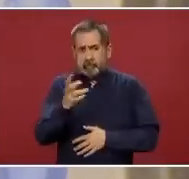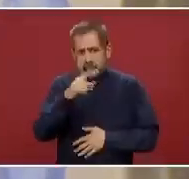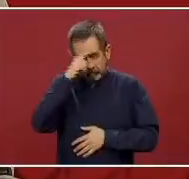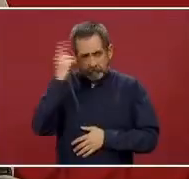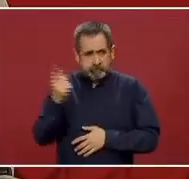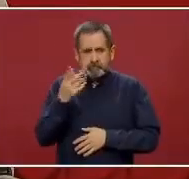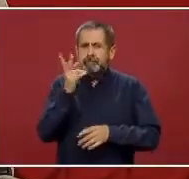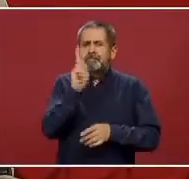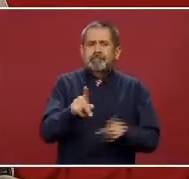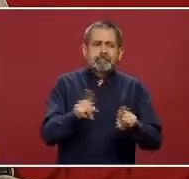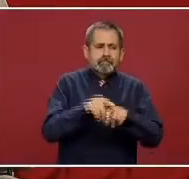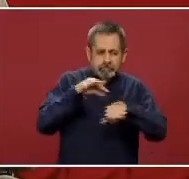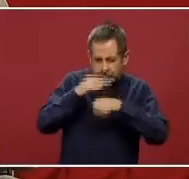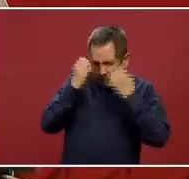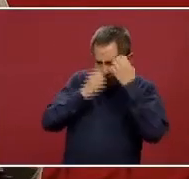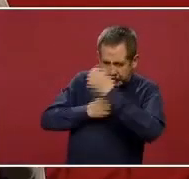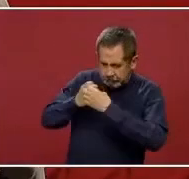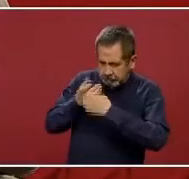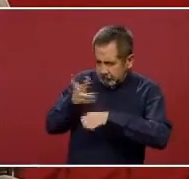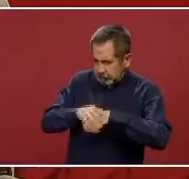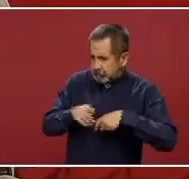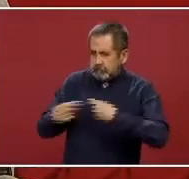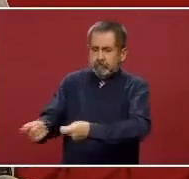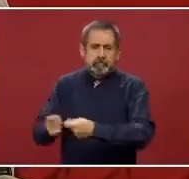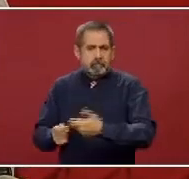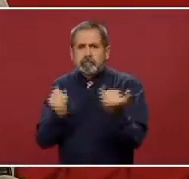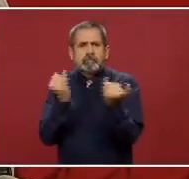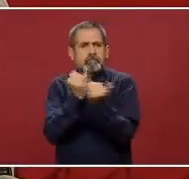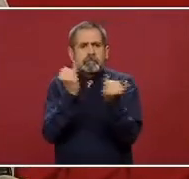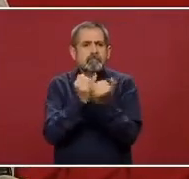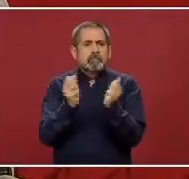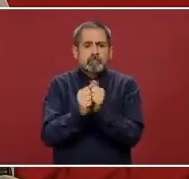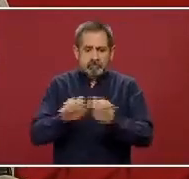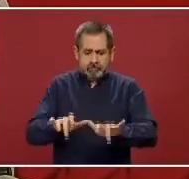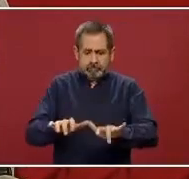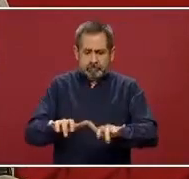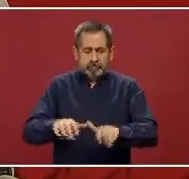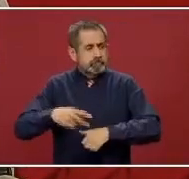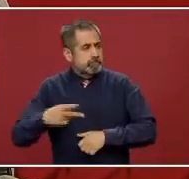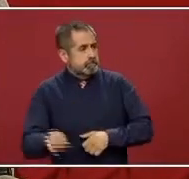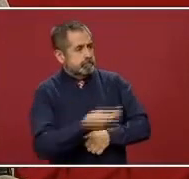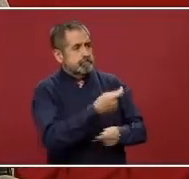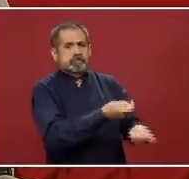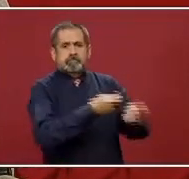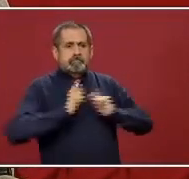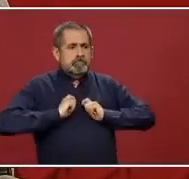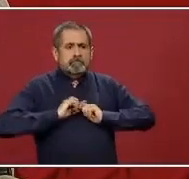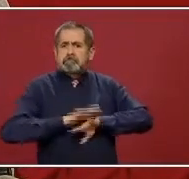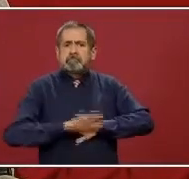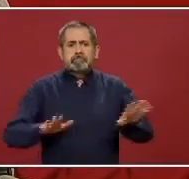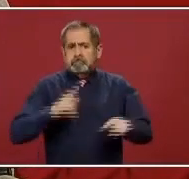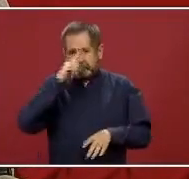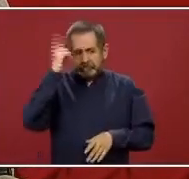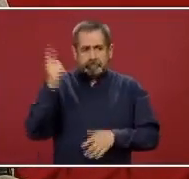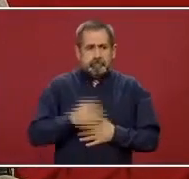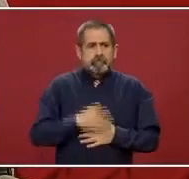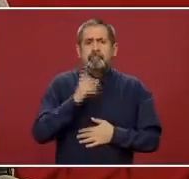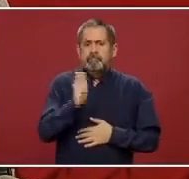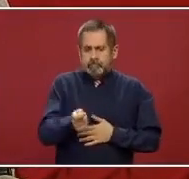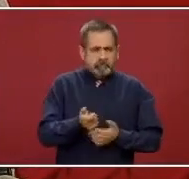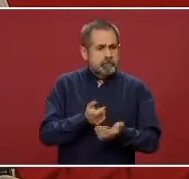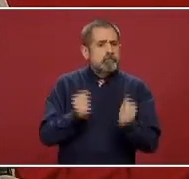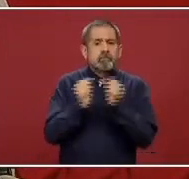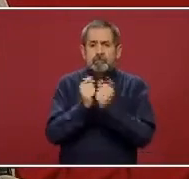también hace un médico, ¿verdad? Entonces eso lo vamos a estar haciendo a través del cuestionario. Con esto se garantizará un subsidio